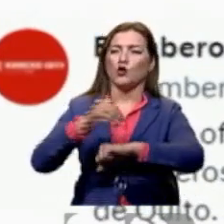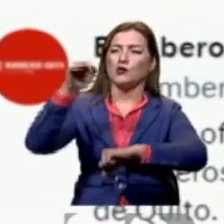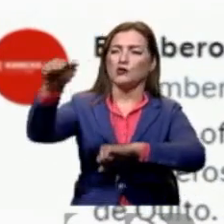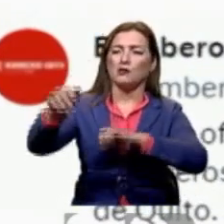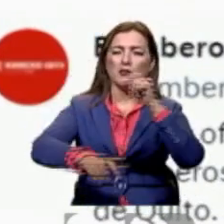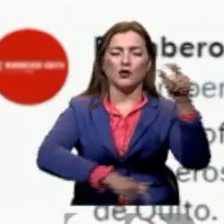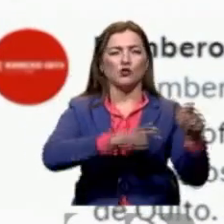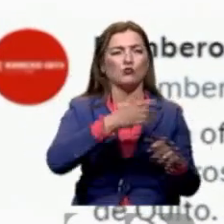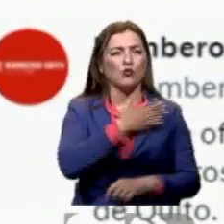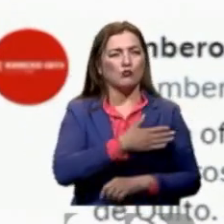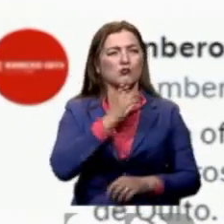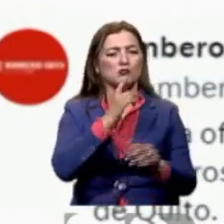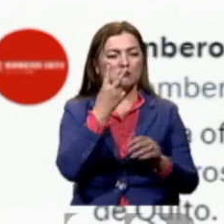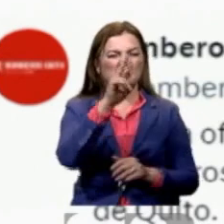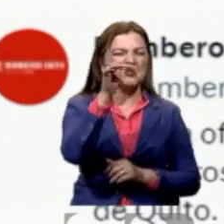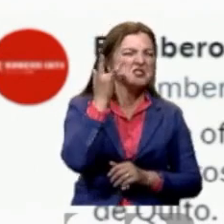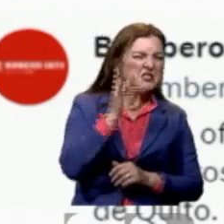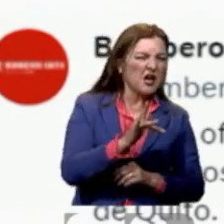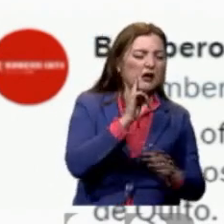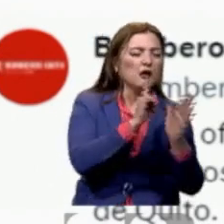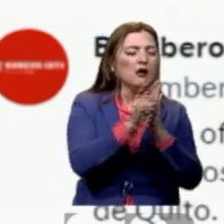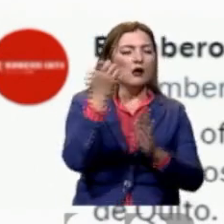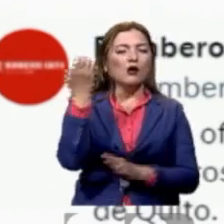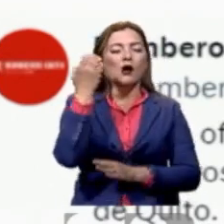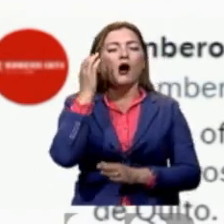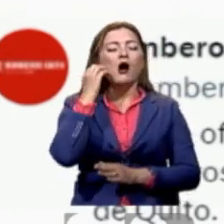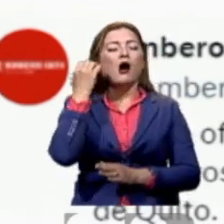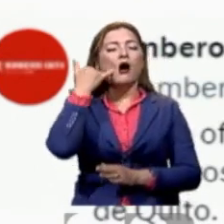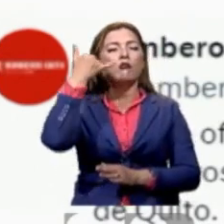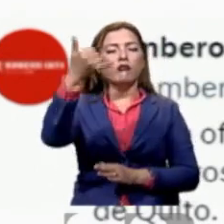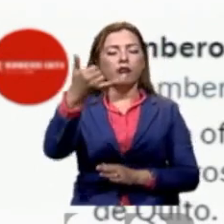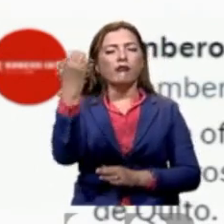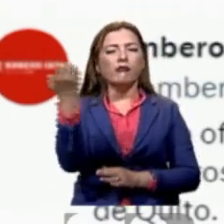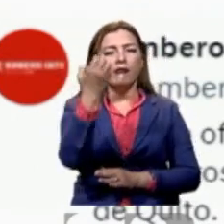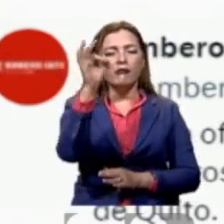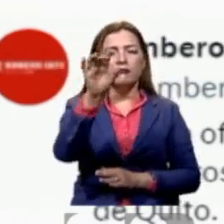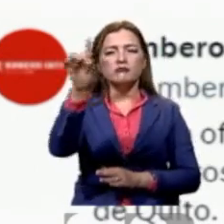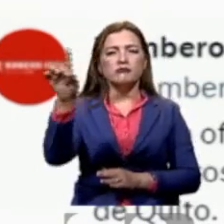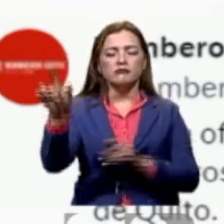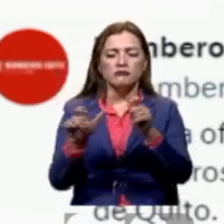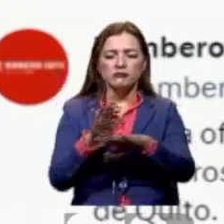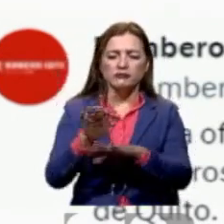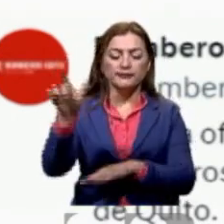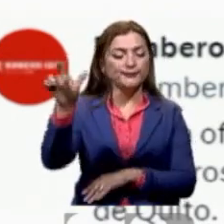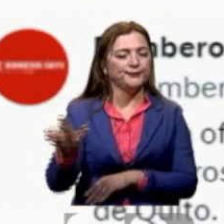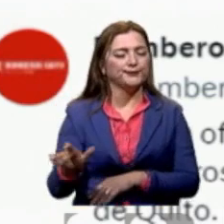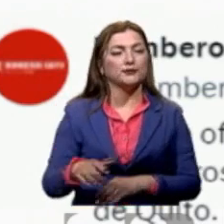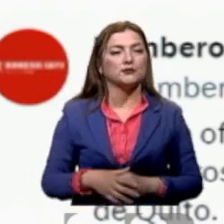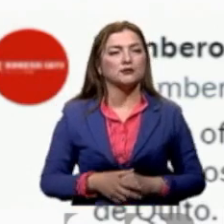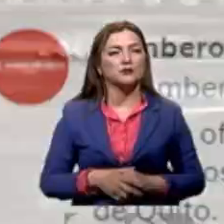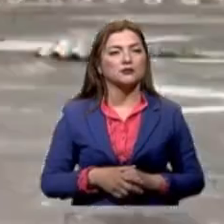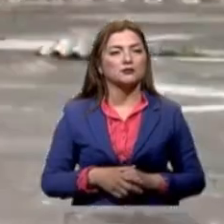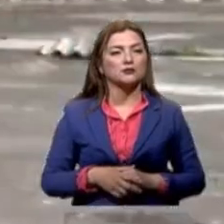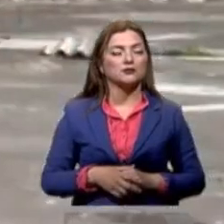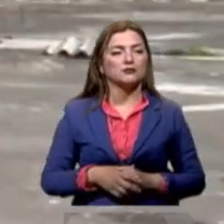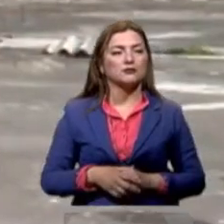los ciudadanos, a que denuncien estos casos al EQ911 si es que han visto que alguien ha provocado uno de los incendios, porque ya lo dicen